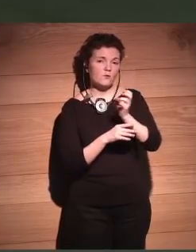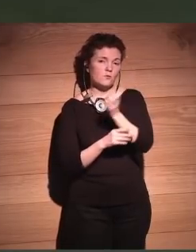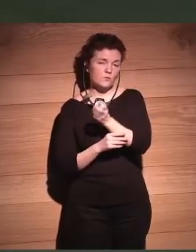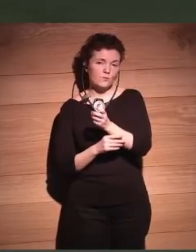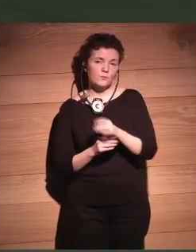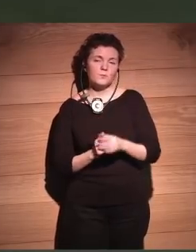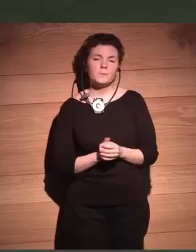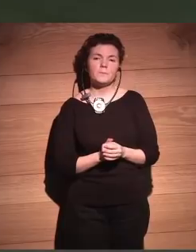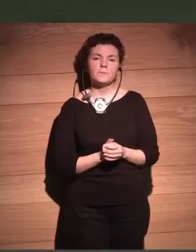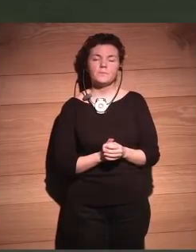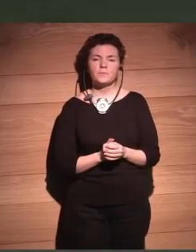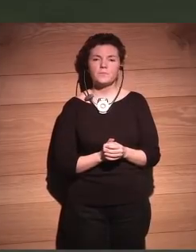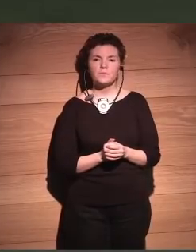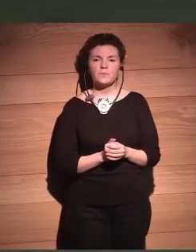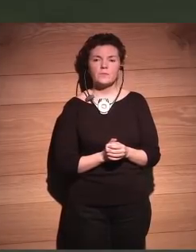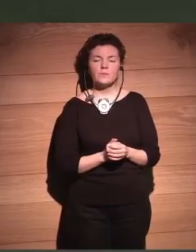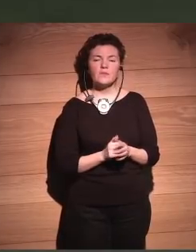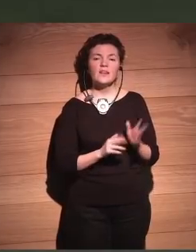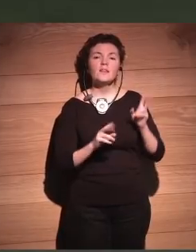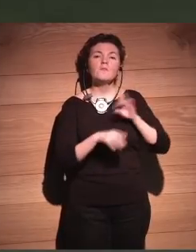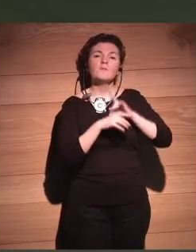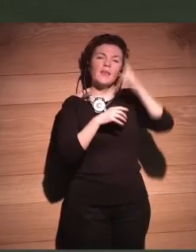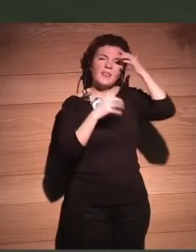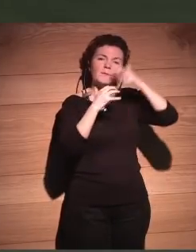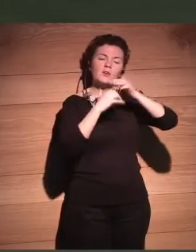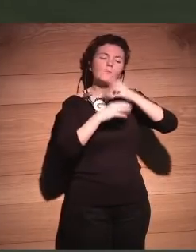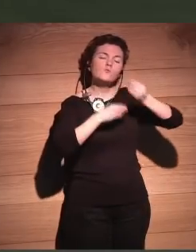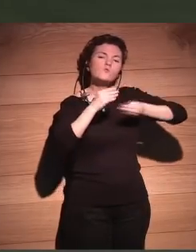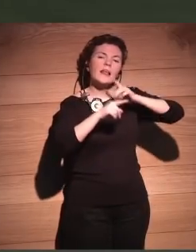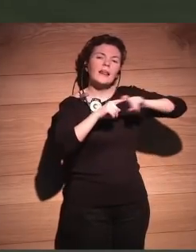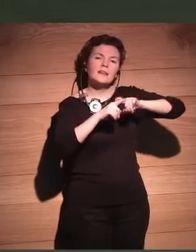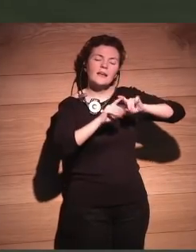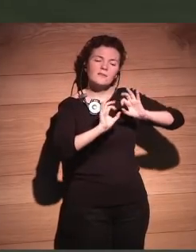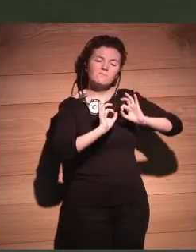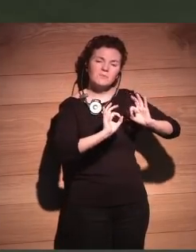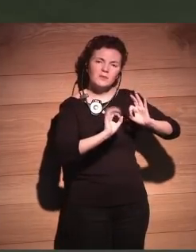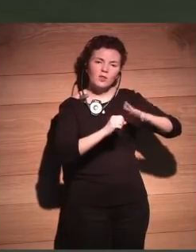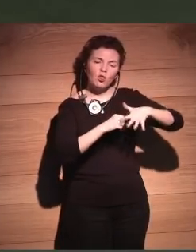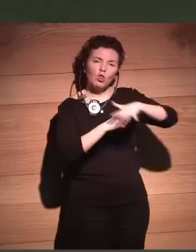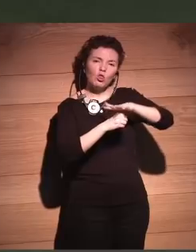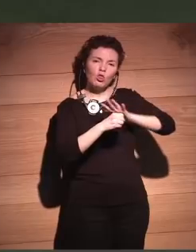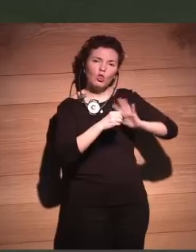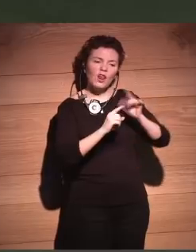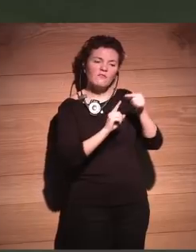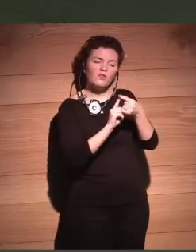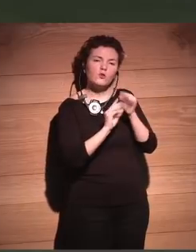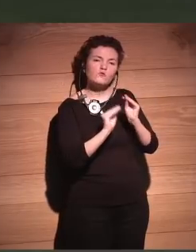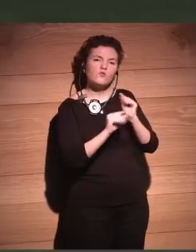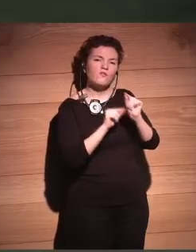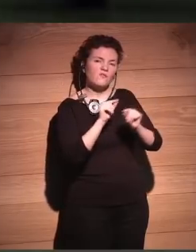enfermedades cerebrales queremos utilizar características definidas de esos vectores